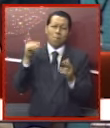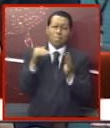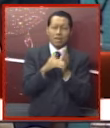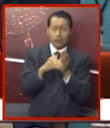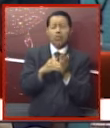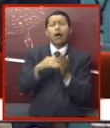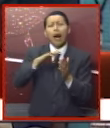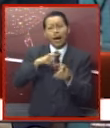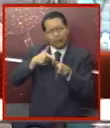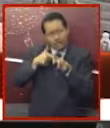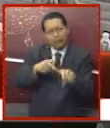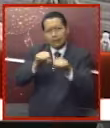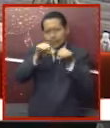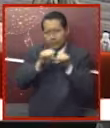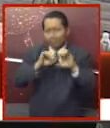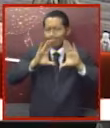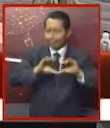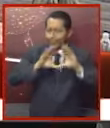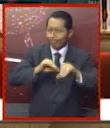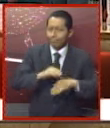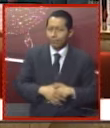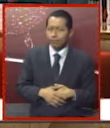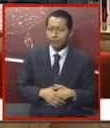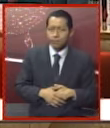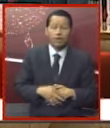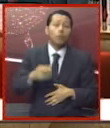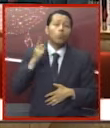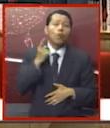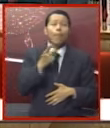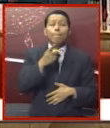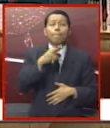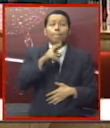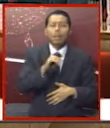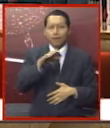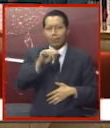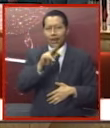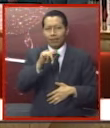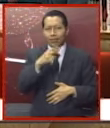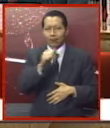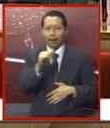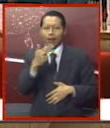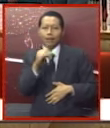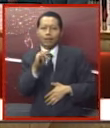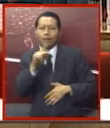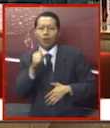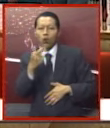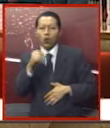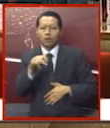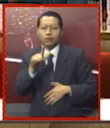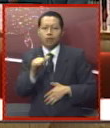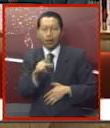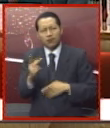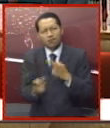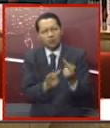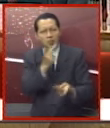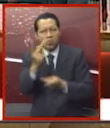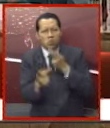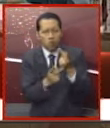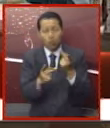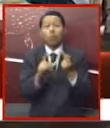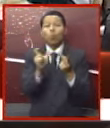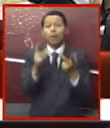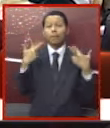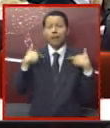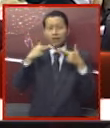aula. La diputada del PRI, Marta Hilda González, preguntó cómo afectarán los ajustes a la evaluación docente